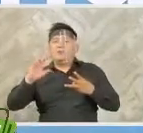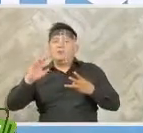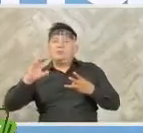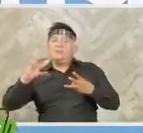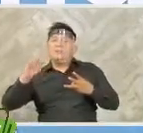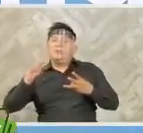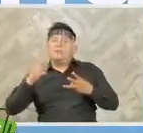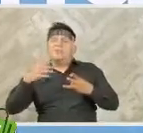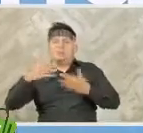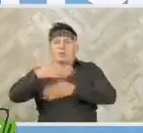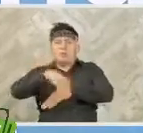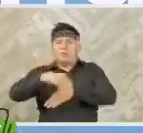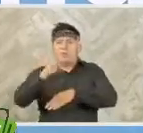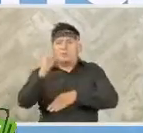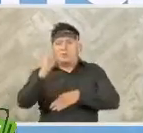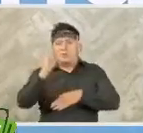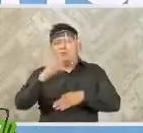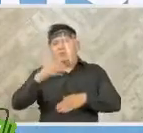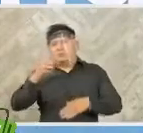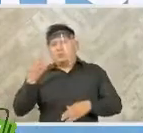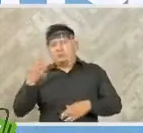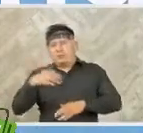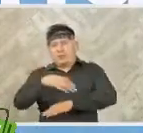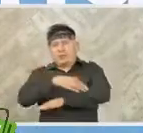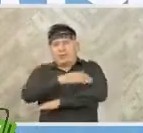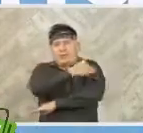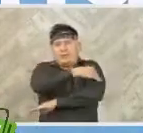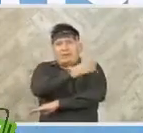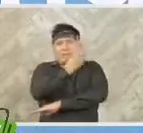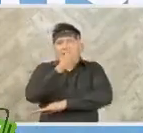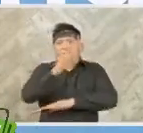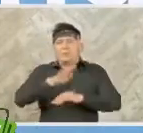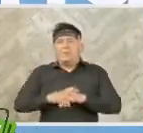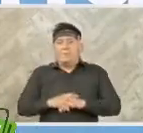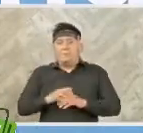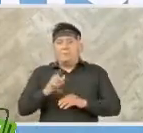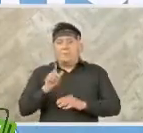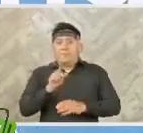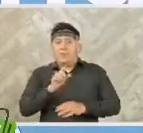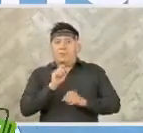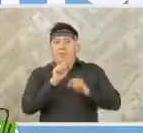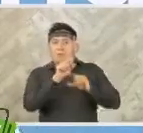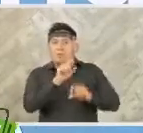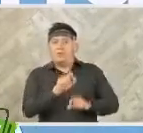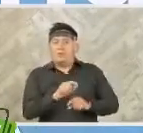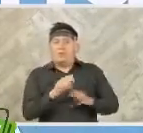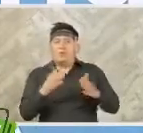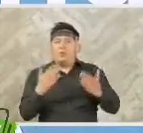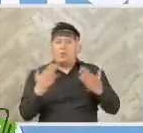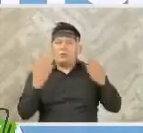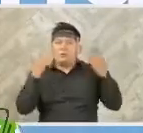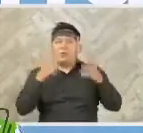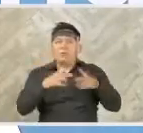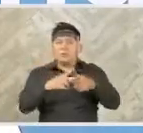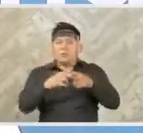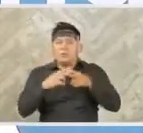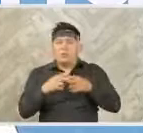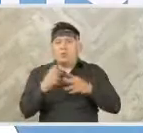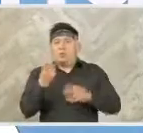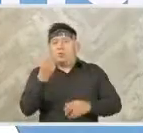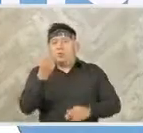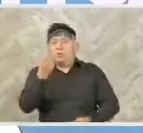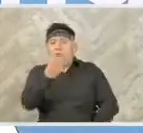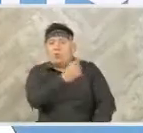puede preguntar por esta línea de la Alcaldía de Cúcuta con el Fondo Nacional de Garantías. Ahí puede pedir microcrédito desde 1 millón